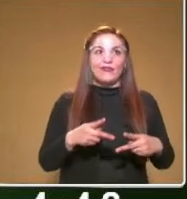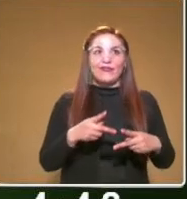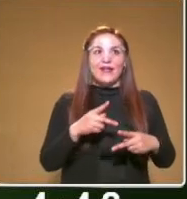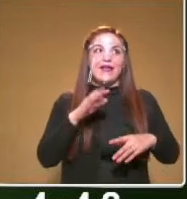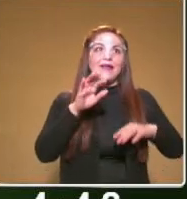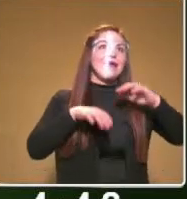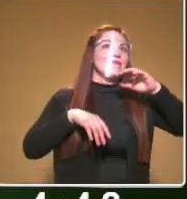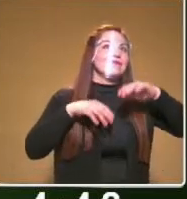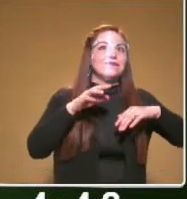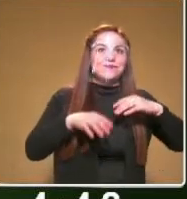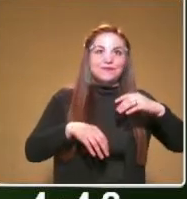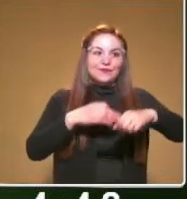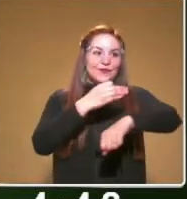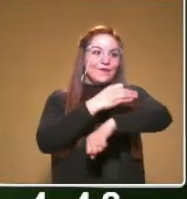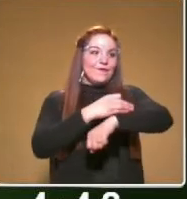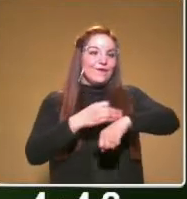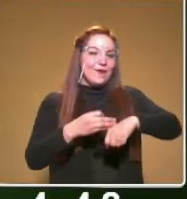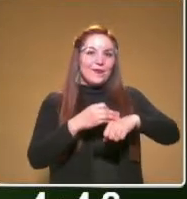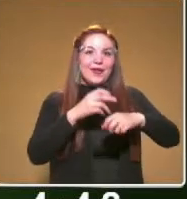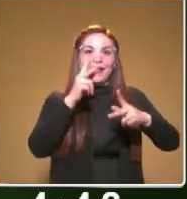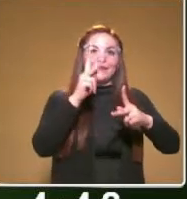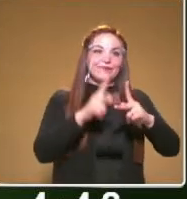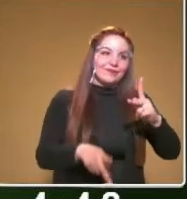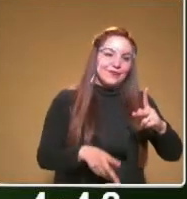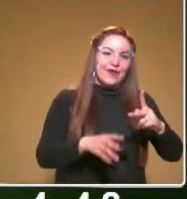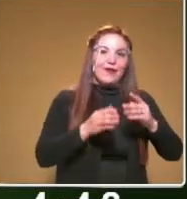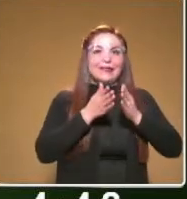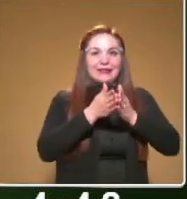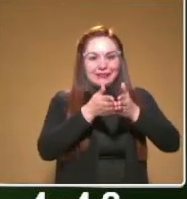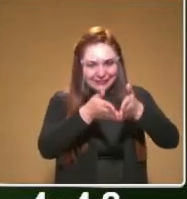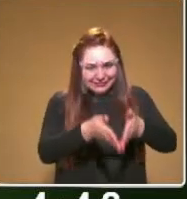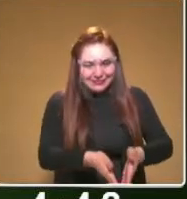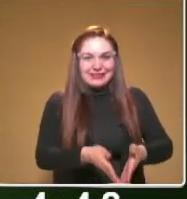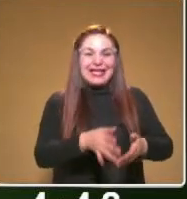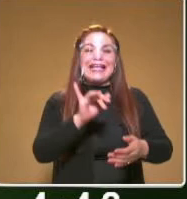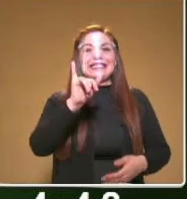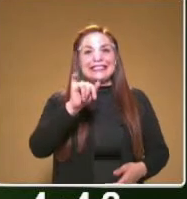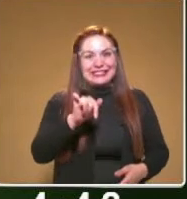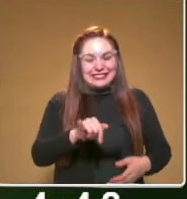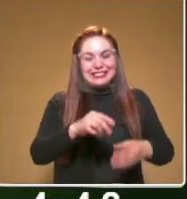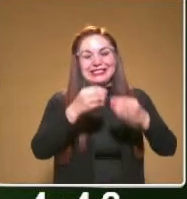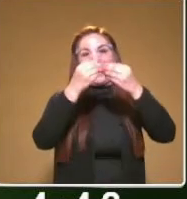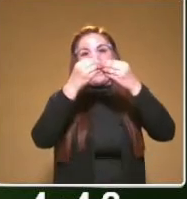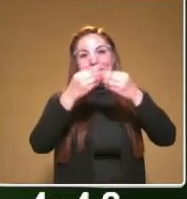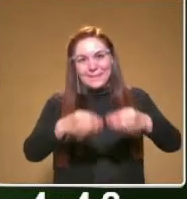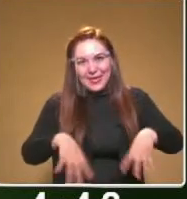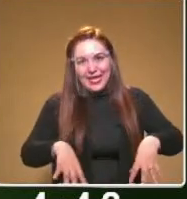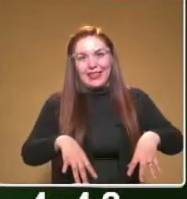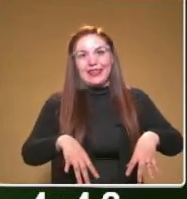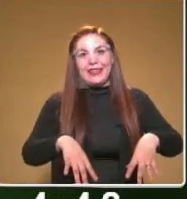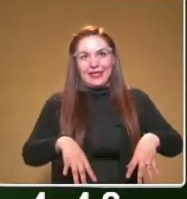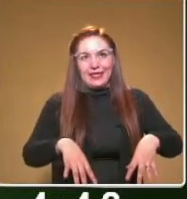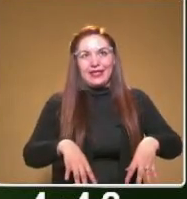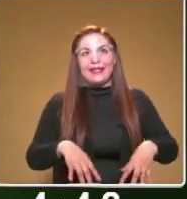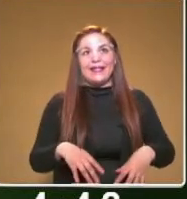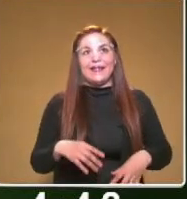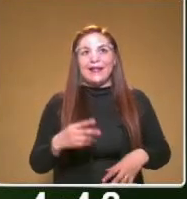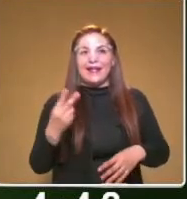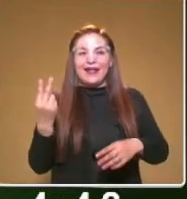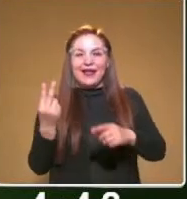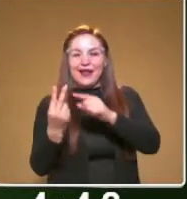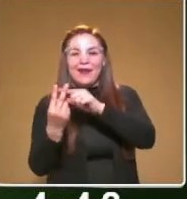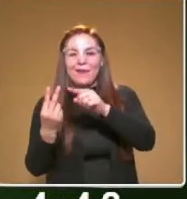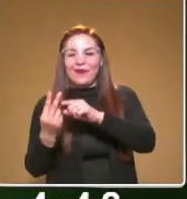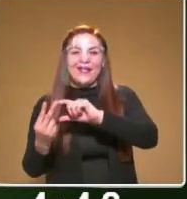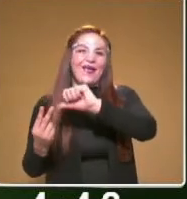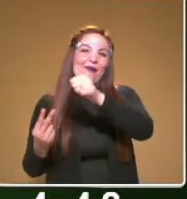que pues ya no llegaron a su destino, eso sí es eso una tragedia. Sí es una tragedia, exactamente. La protagonista se podía conseguir a lo mejor después